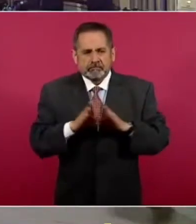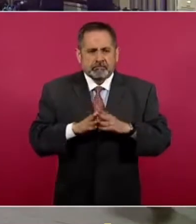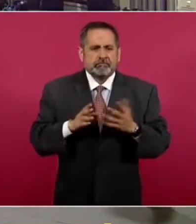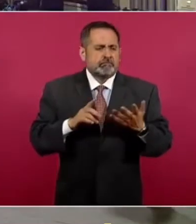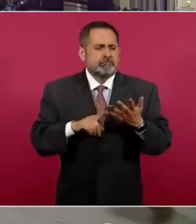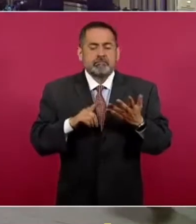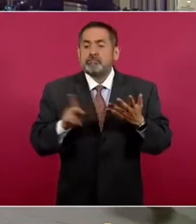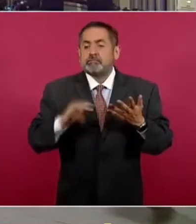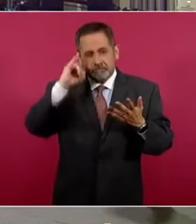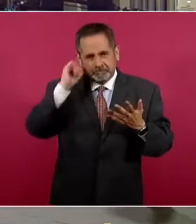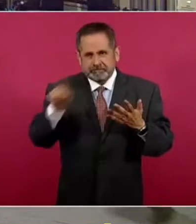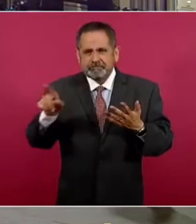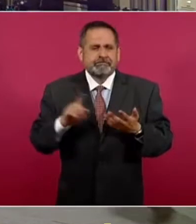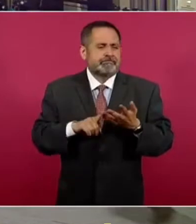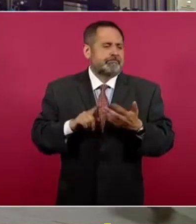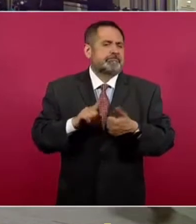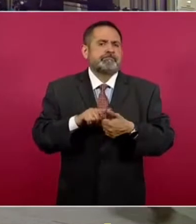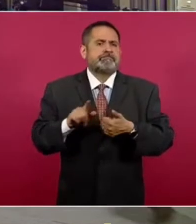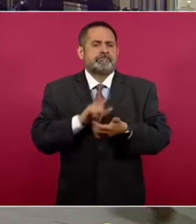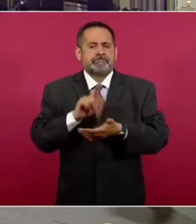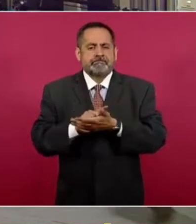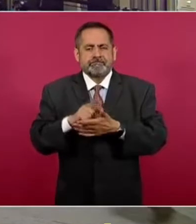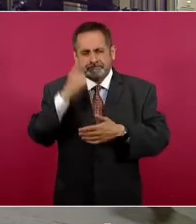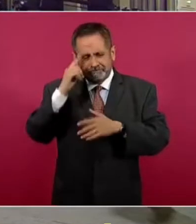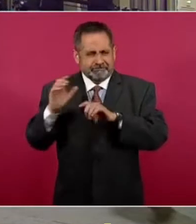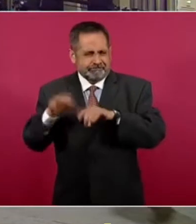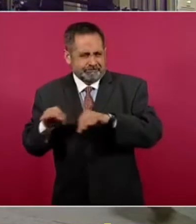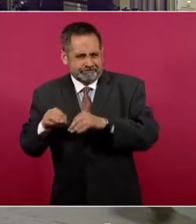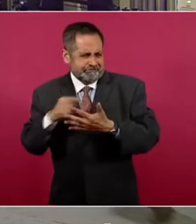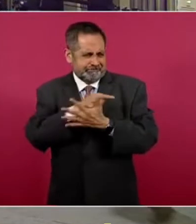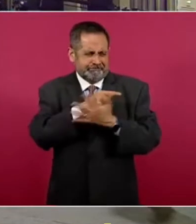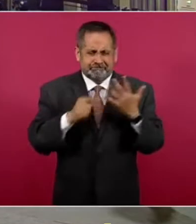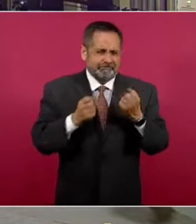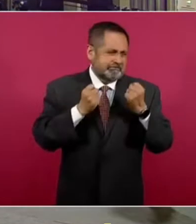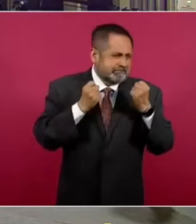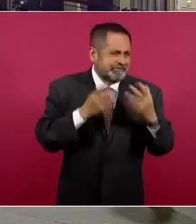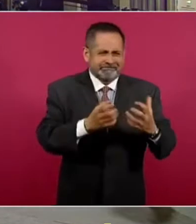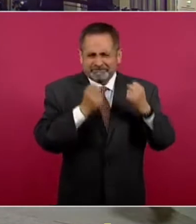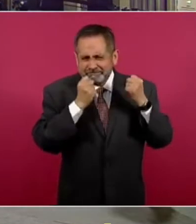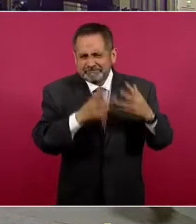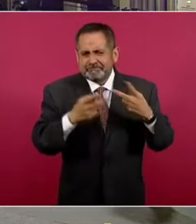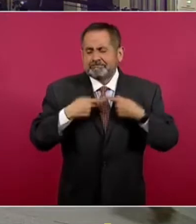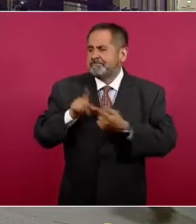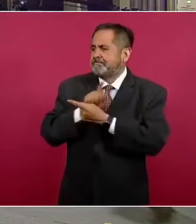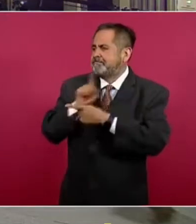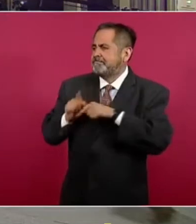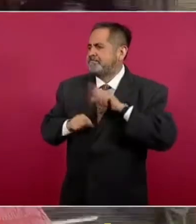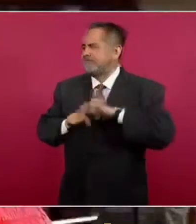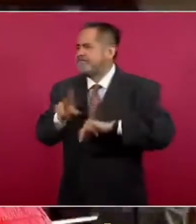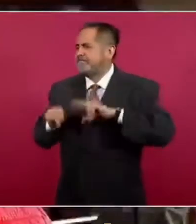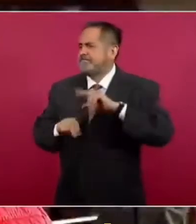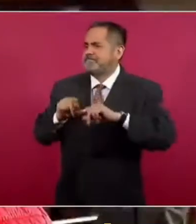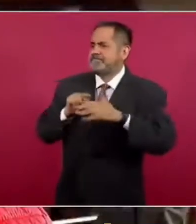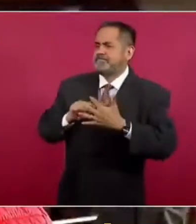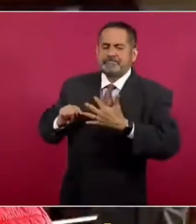pueblos indígenas, la ley de leyes laborales, en fin, son un sinnúmero de campos